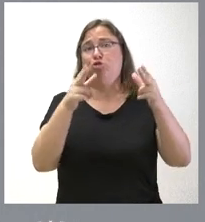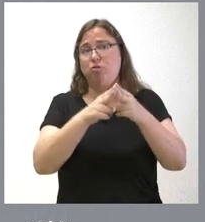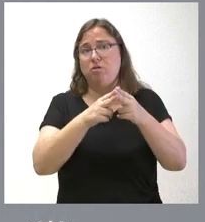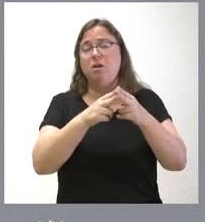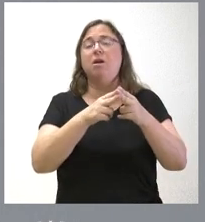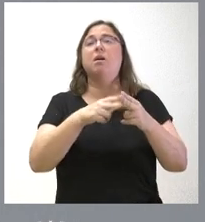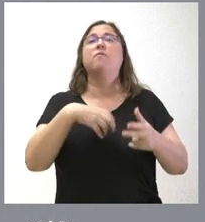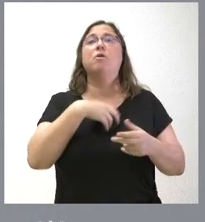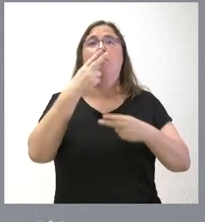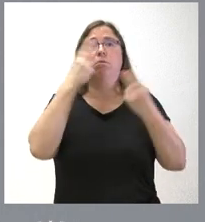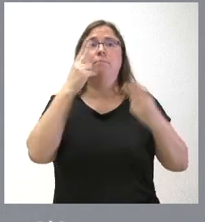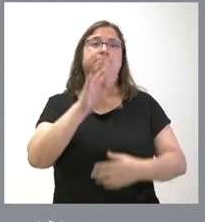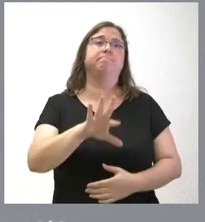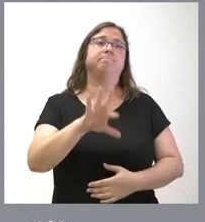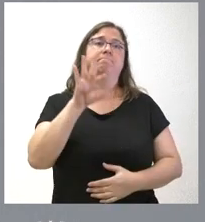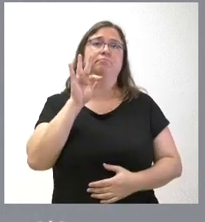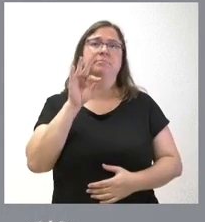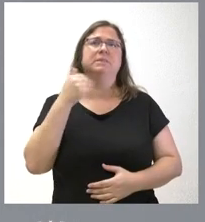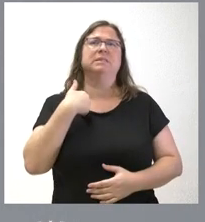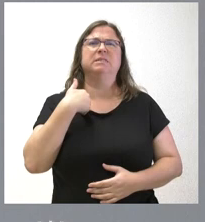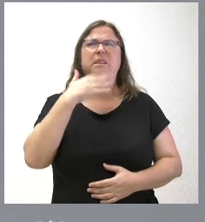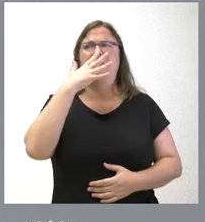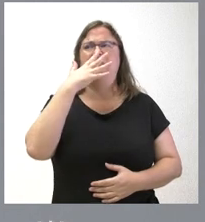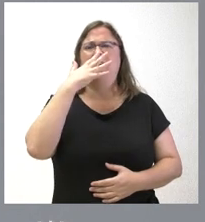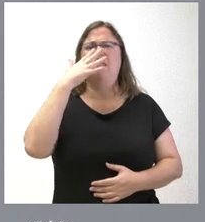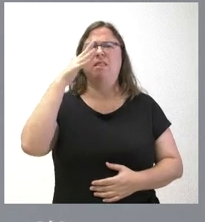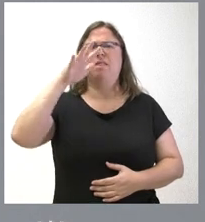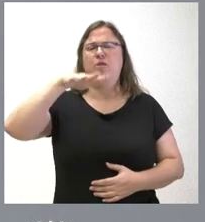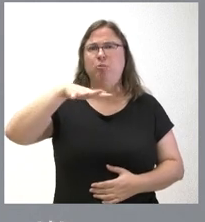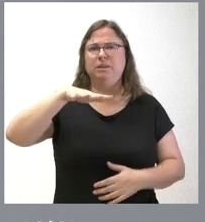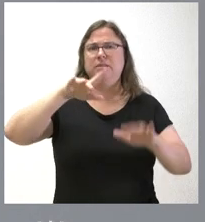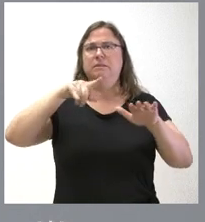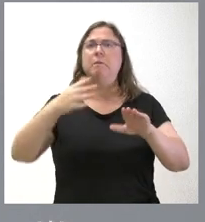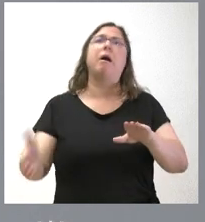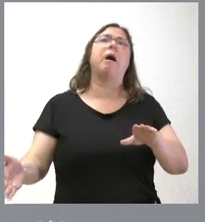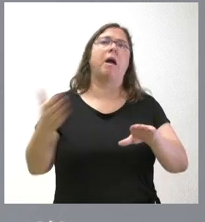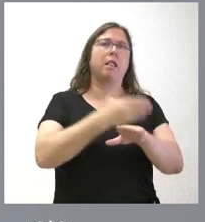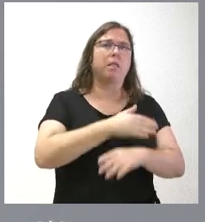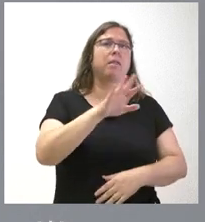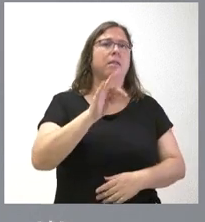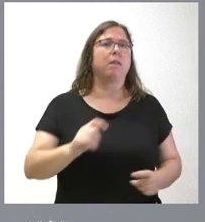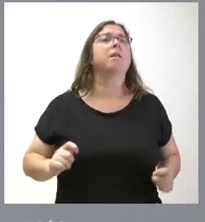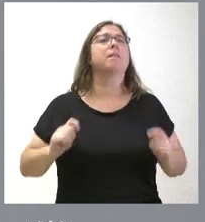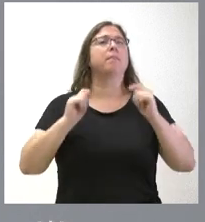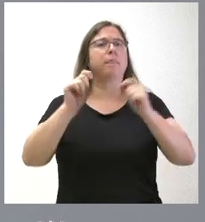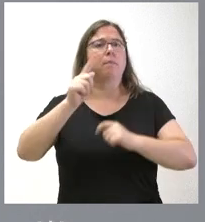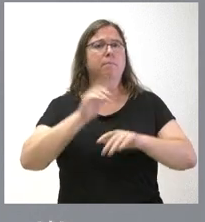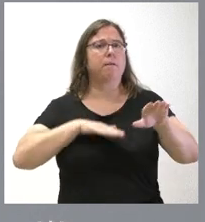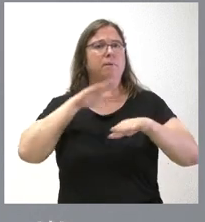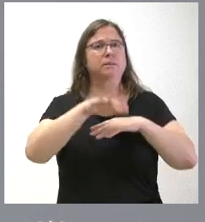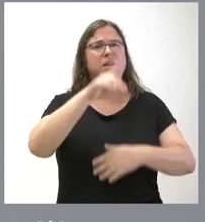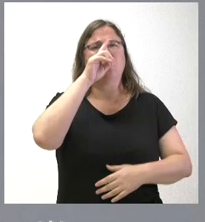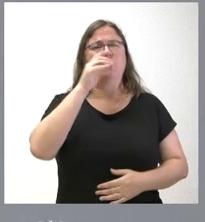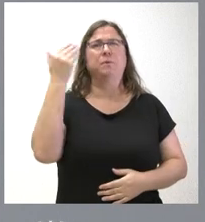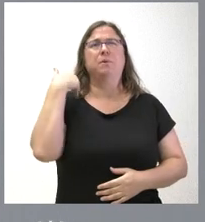los empleados públicos pues decidimos ya hace cinco o seis meses anticiparnos a esta decisión y dar un primer paso recordarán ustedes